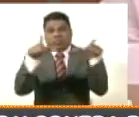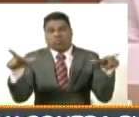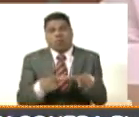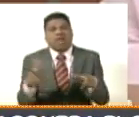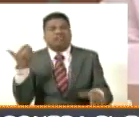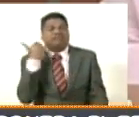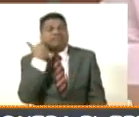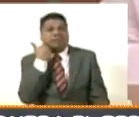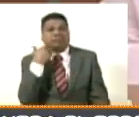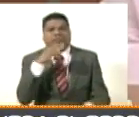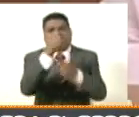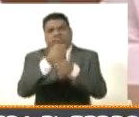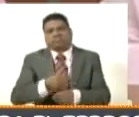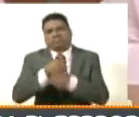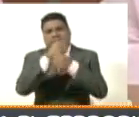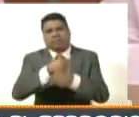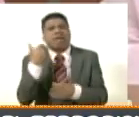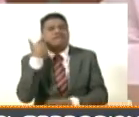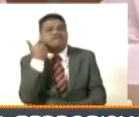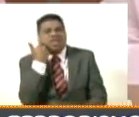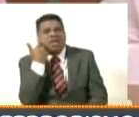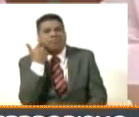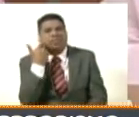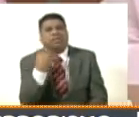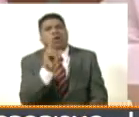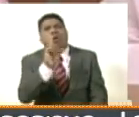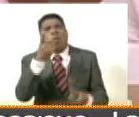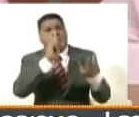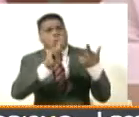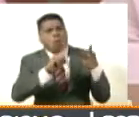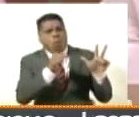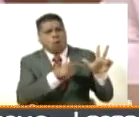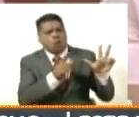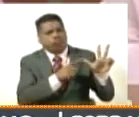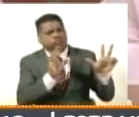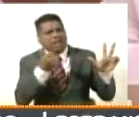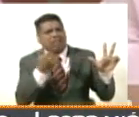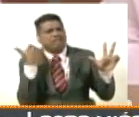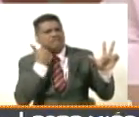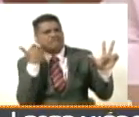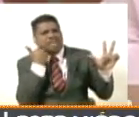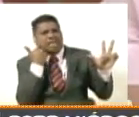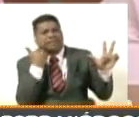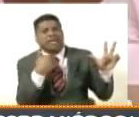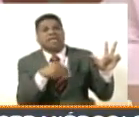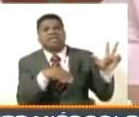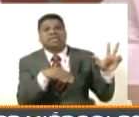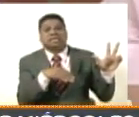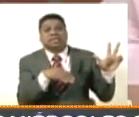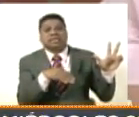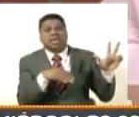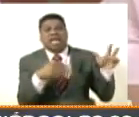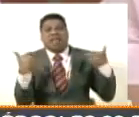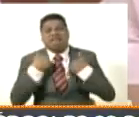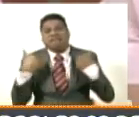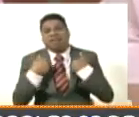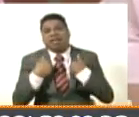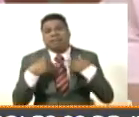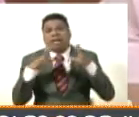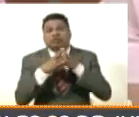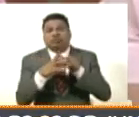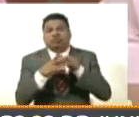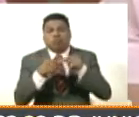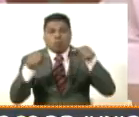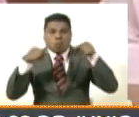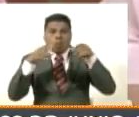Venezuela como territorio libre de brucelosis, que son patologías que atacan a nuestro ganado. ¿Qué interés puede tener un ser